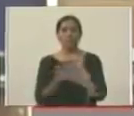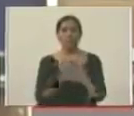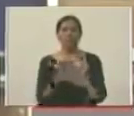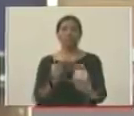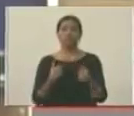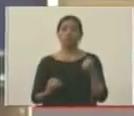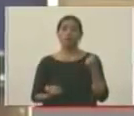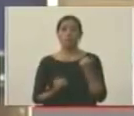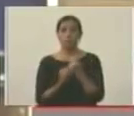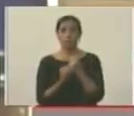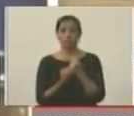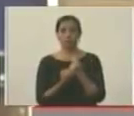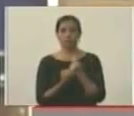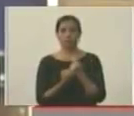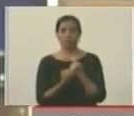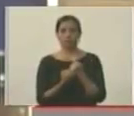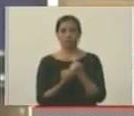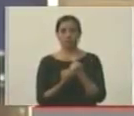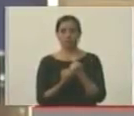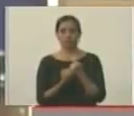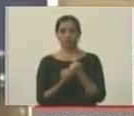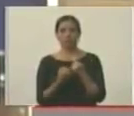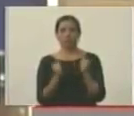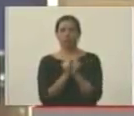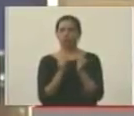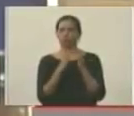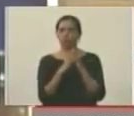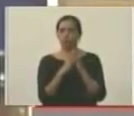apoyo con toda mi fuerza,